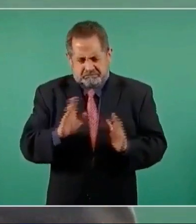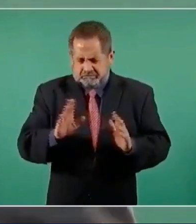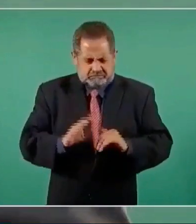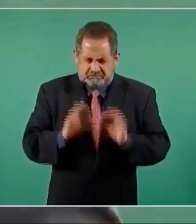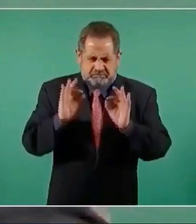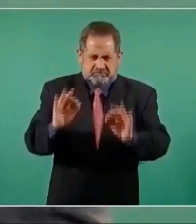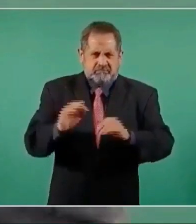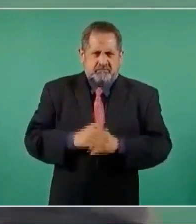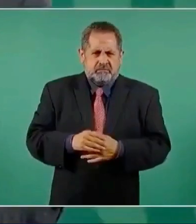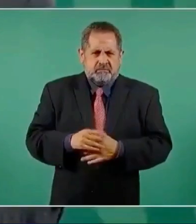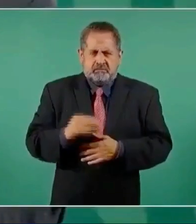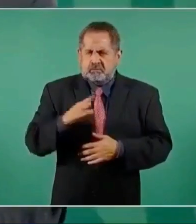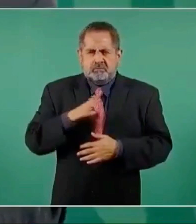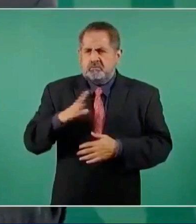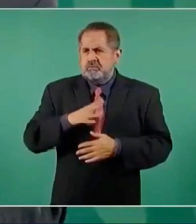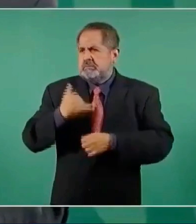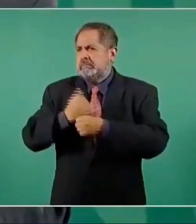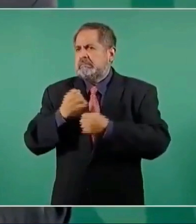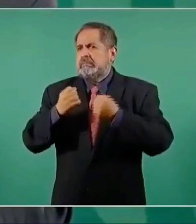No hay